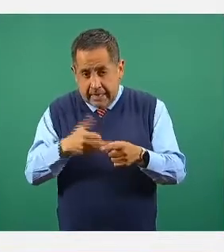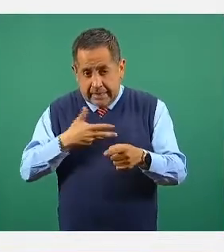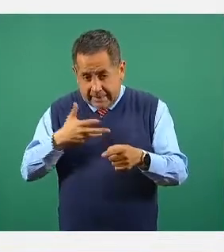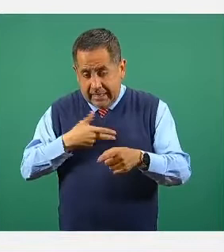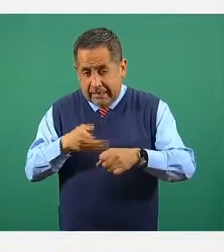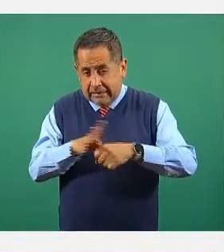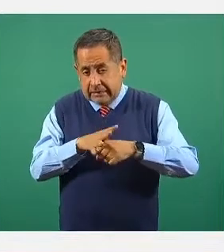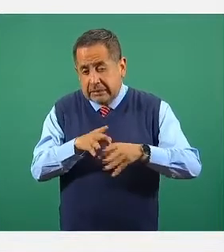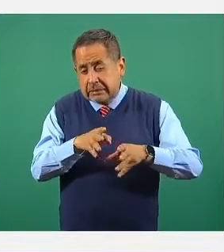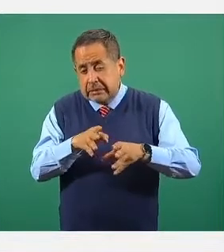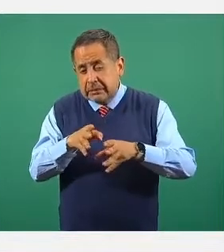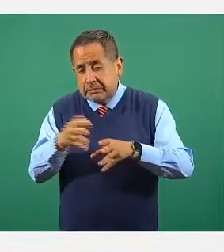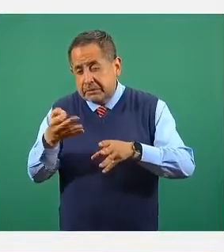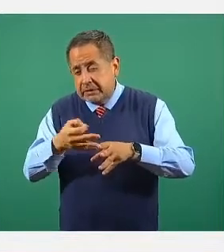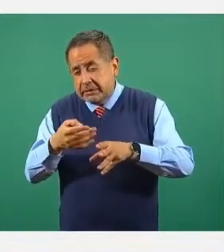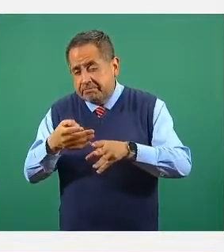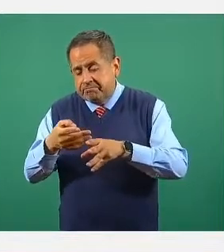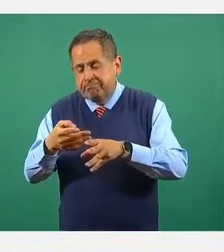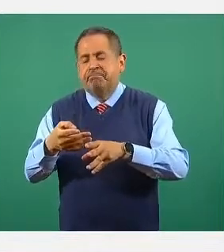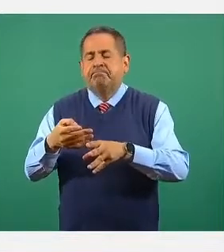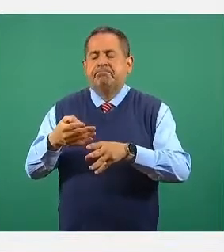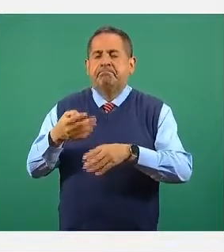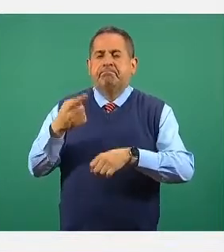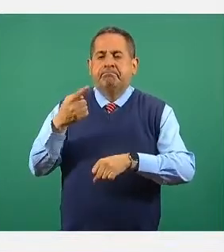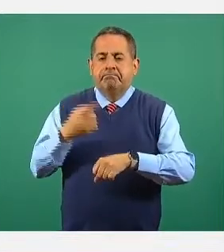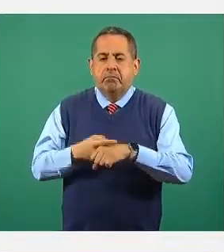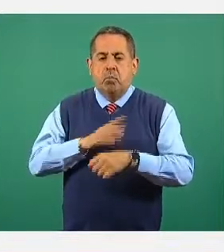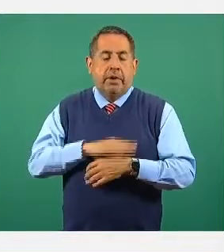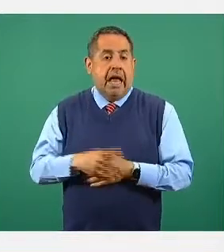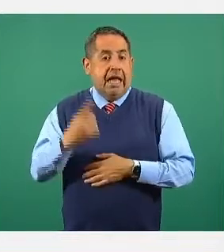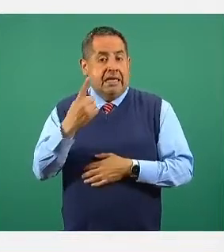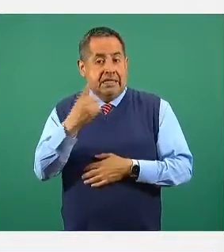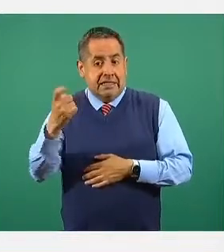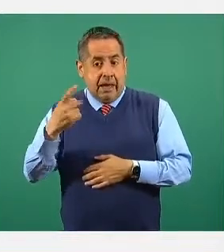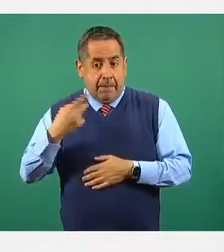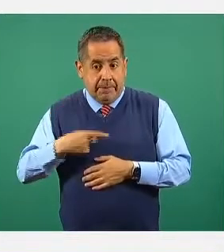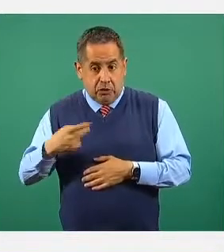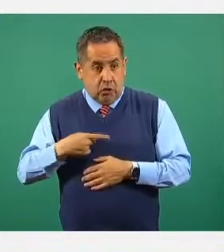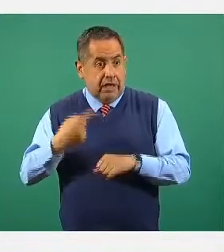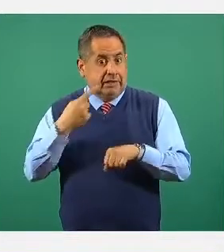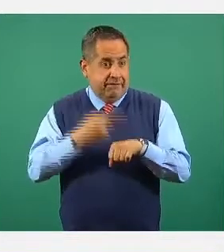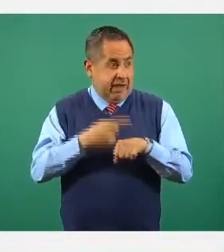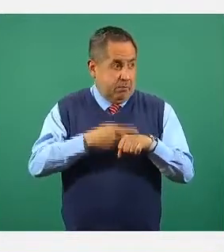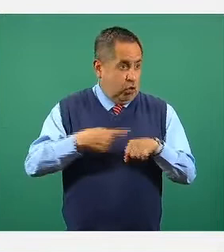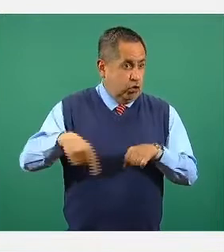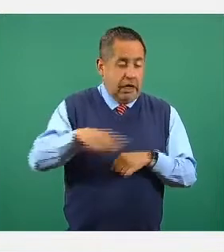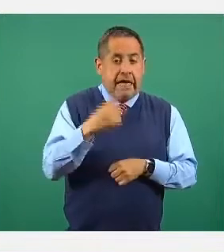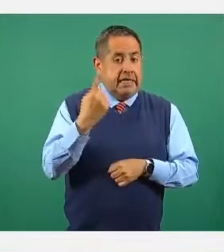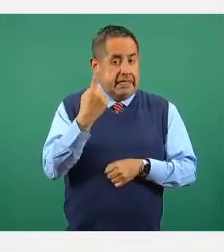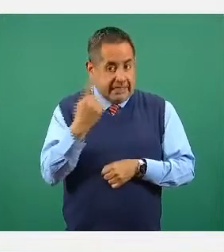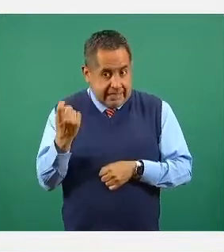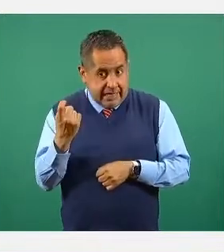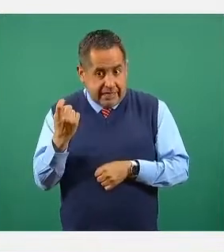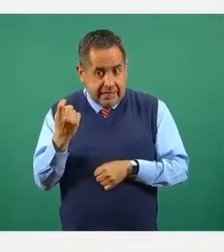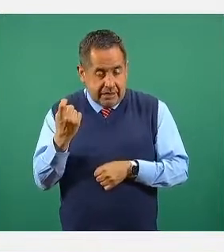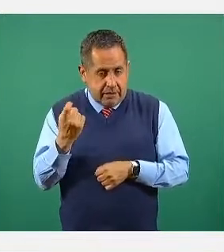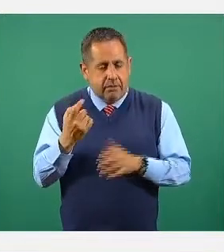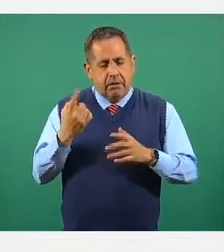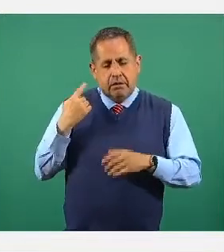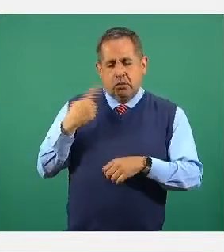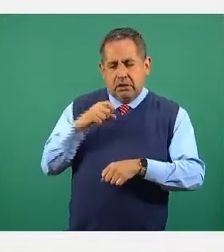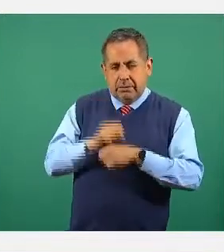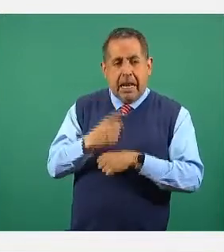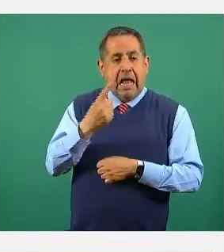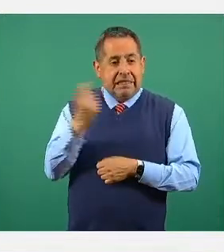como casos confirmados de COVID. Entonces, de cada 100 personas que enferman de COVID, para efectos de la semana